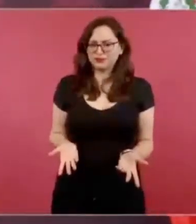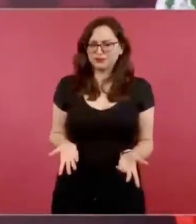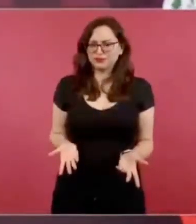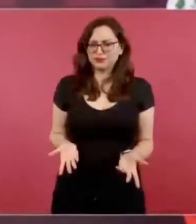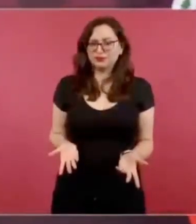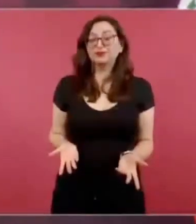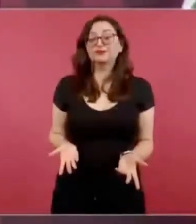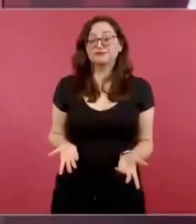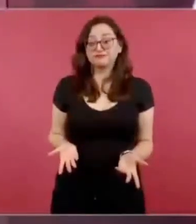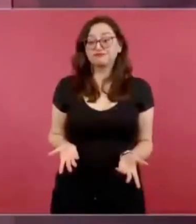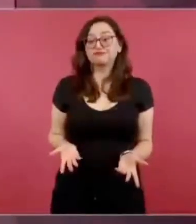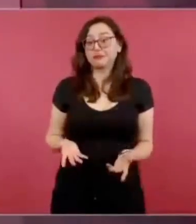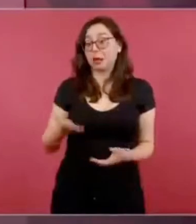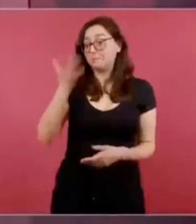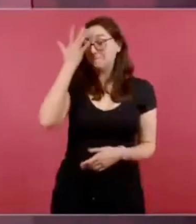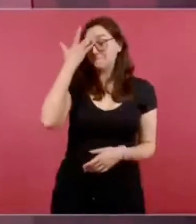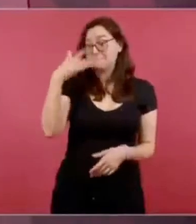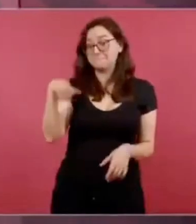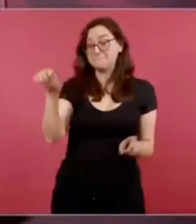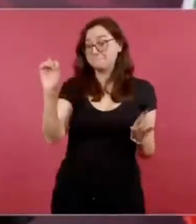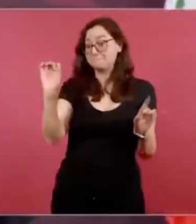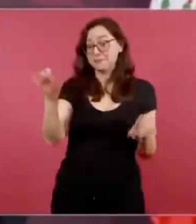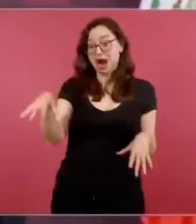Un mago.